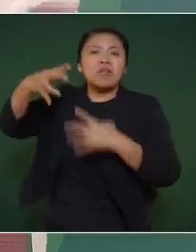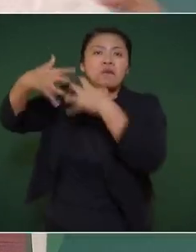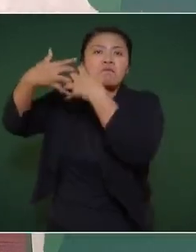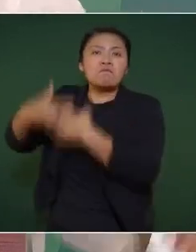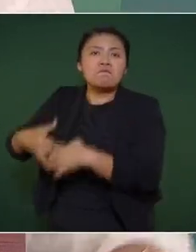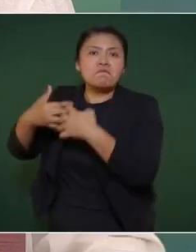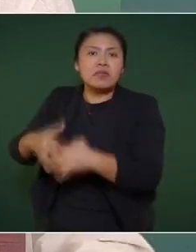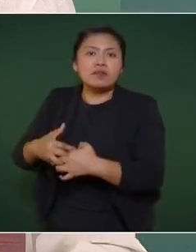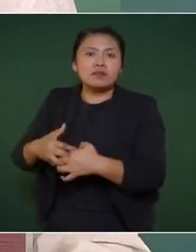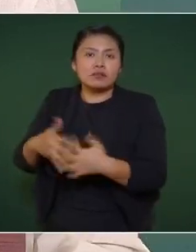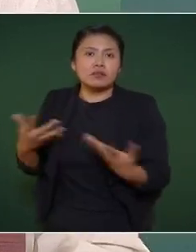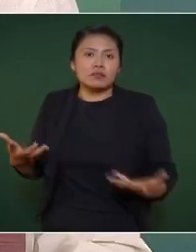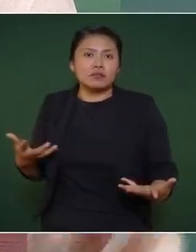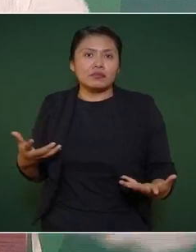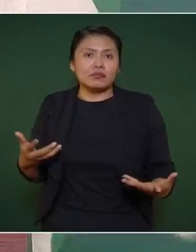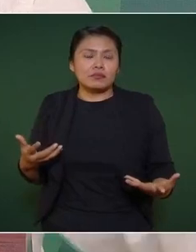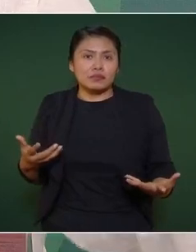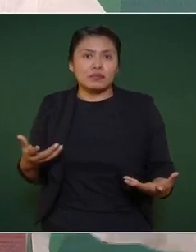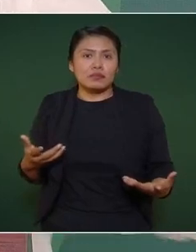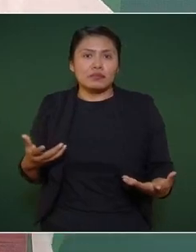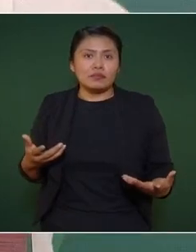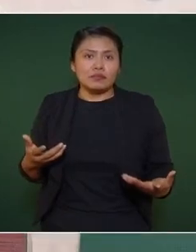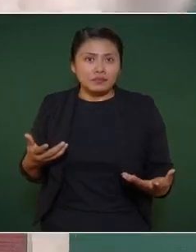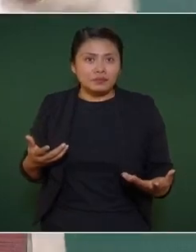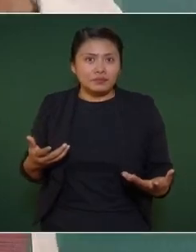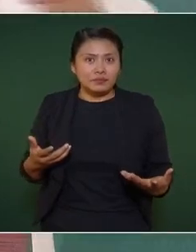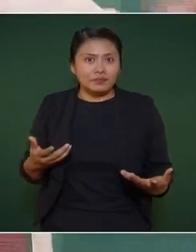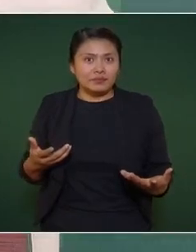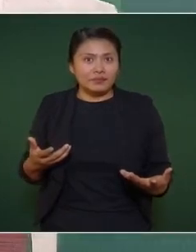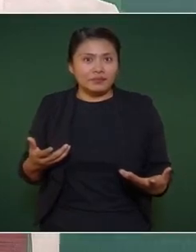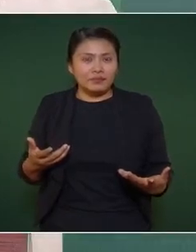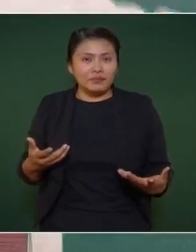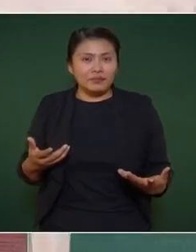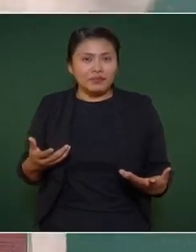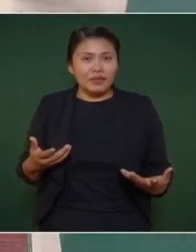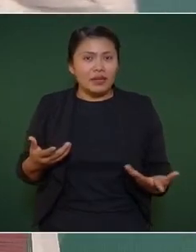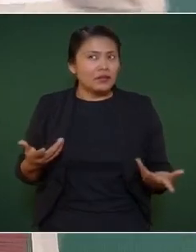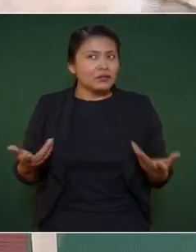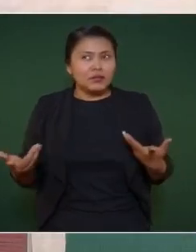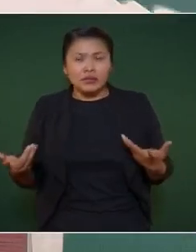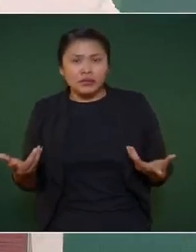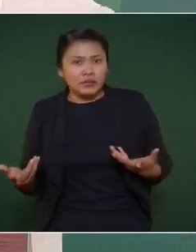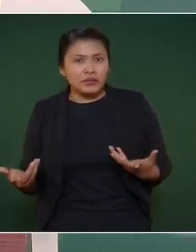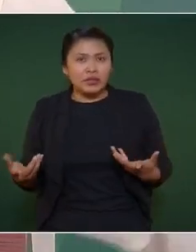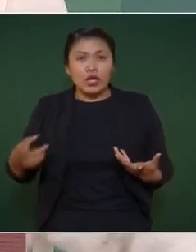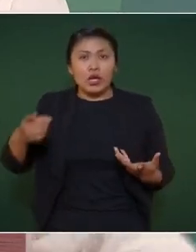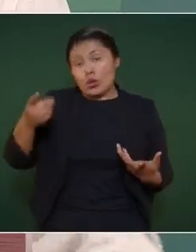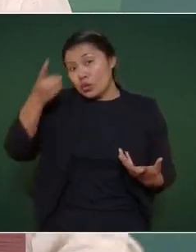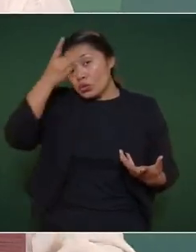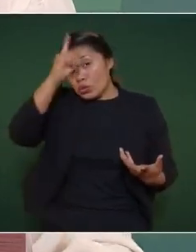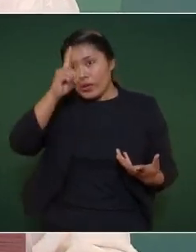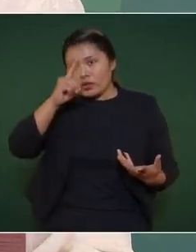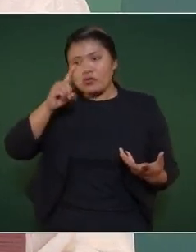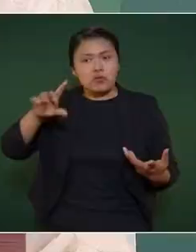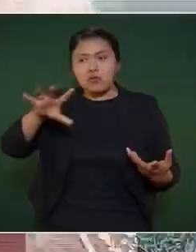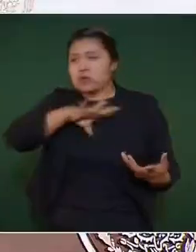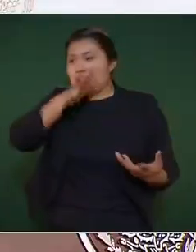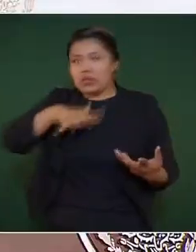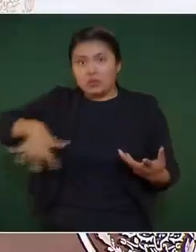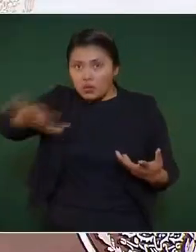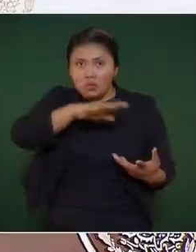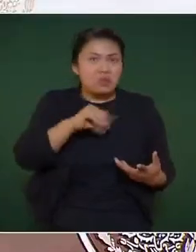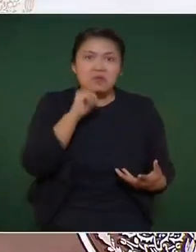pasaba a ser de dominio público.